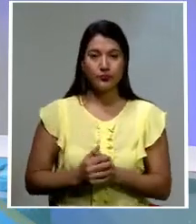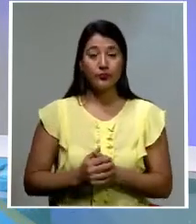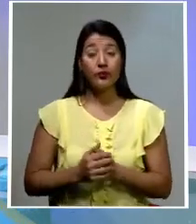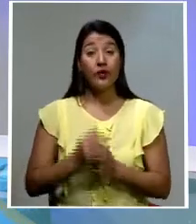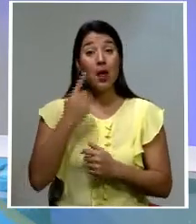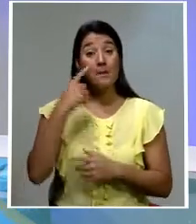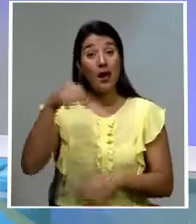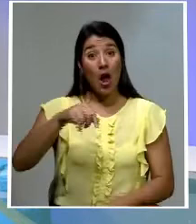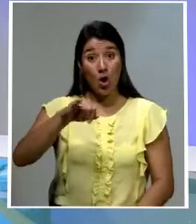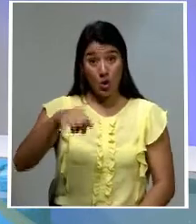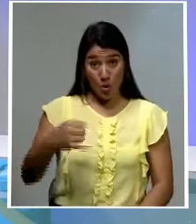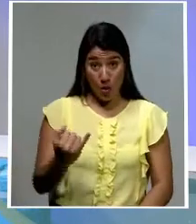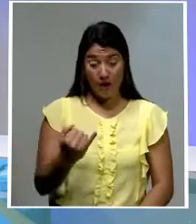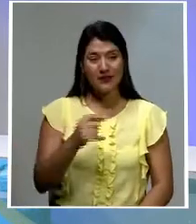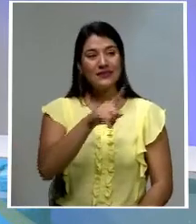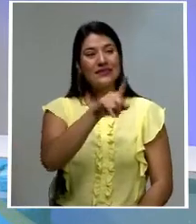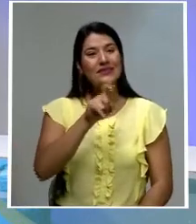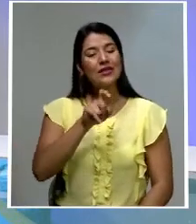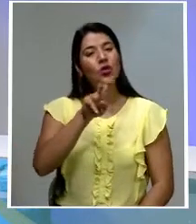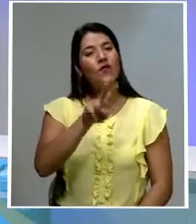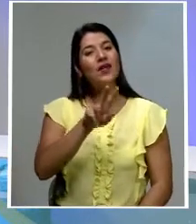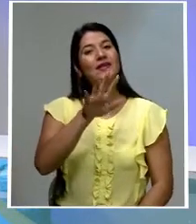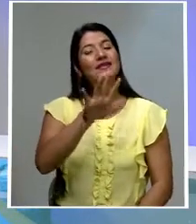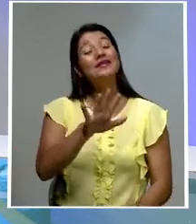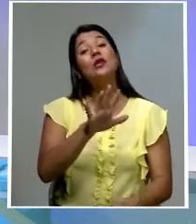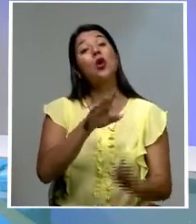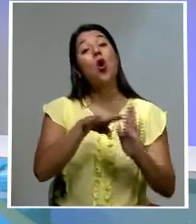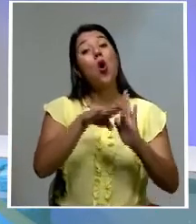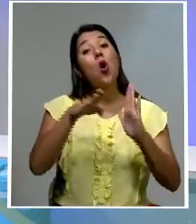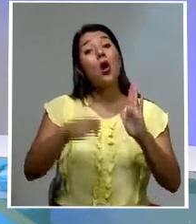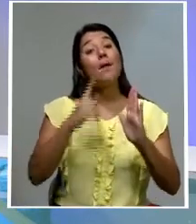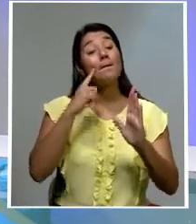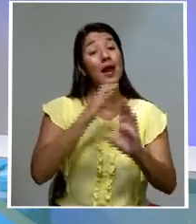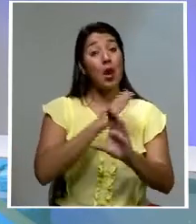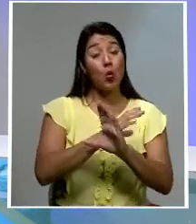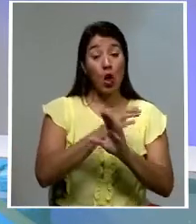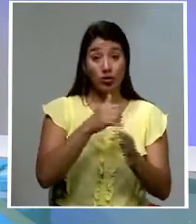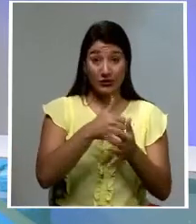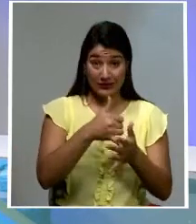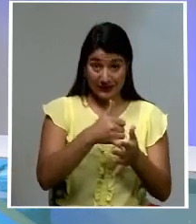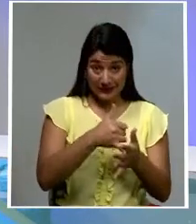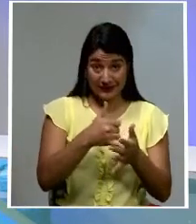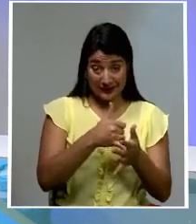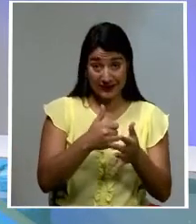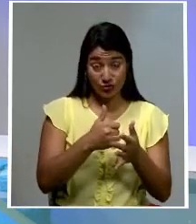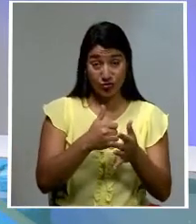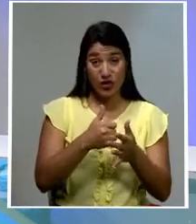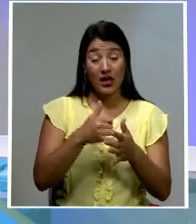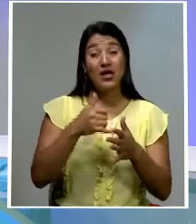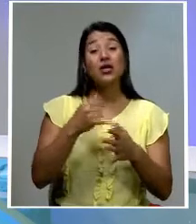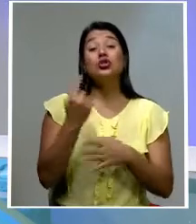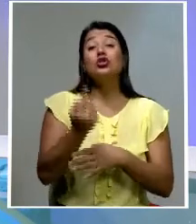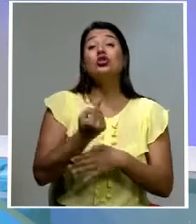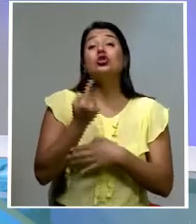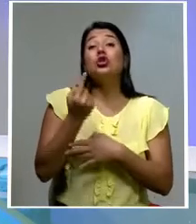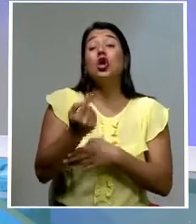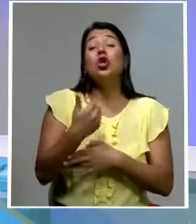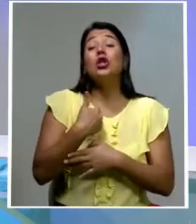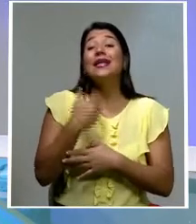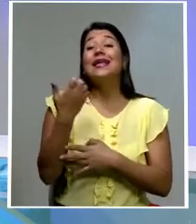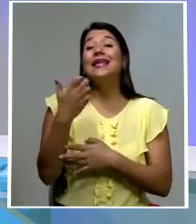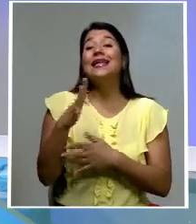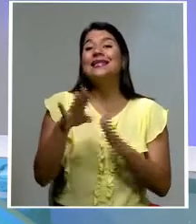las 125 camas de cuidados intensivos para pacientes críticos, en todo el país hay solo 15